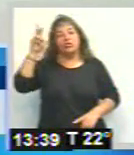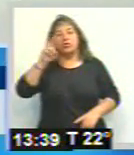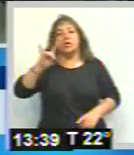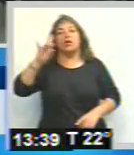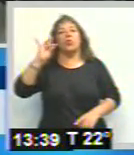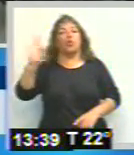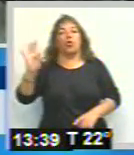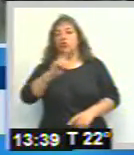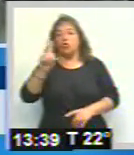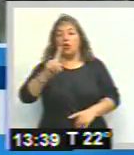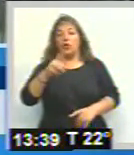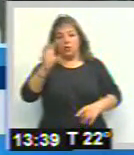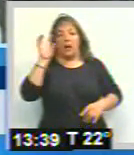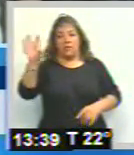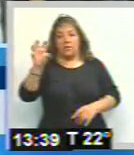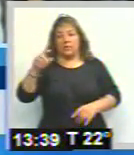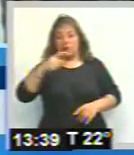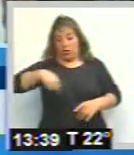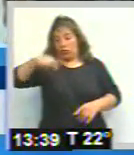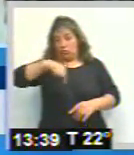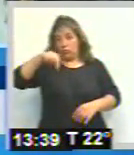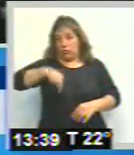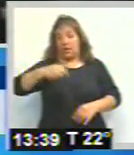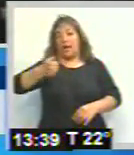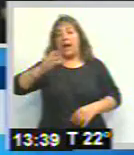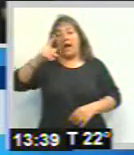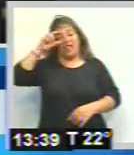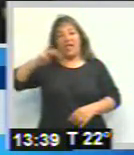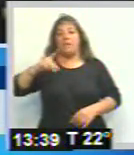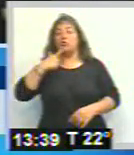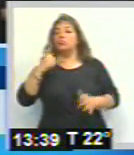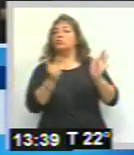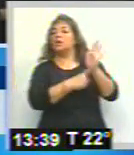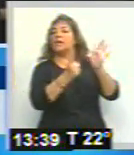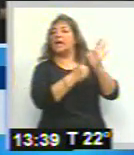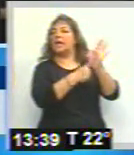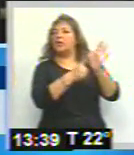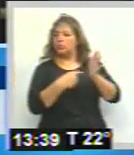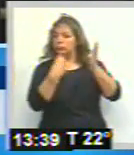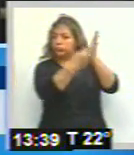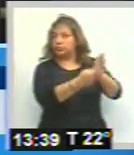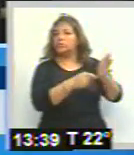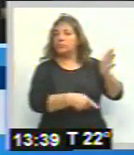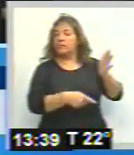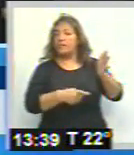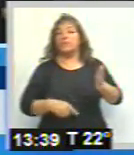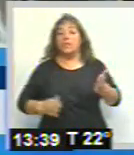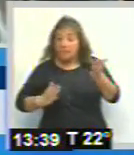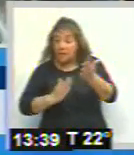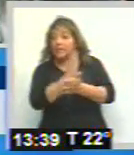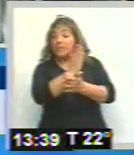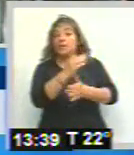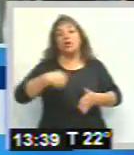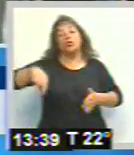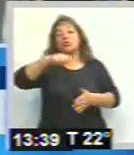después lo implementó el intendente Miguel Isaacá, y nosotros, como ADEMO, hemos hecho que se cumpla ese decreto, los compañeros están hablando de los 12 meses. Así que planta permanente, nosotros nos